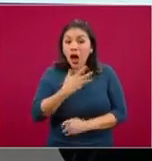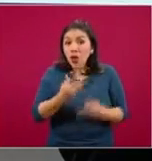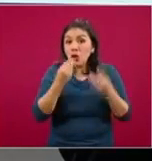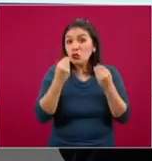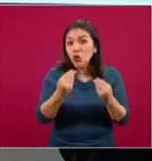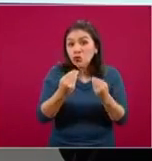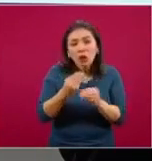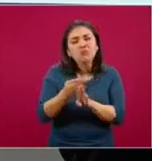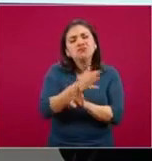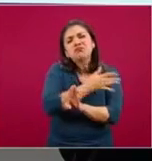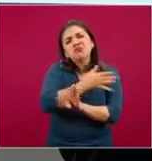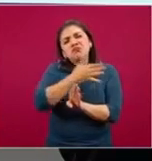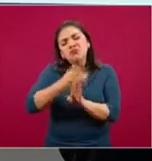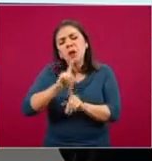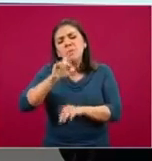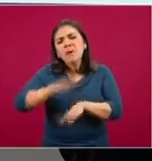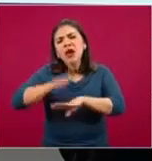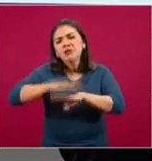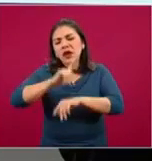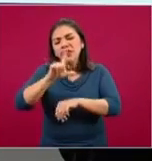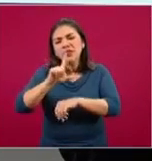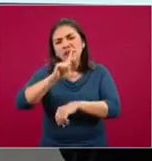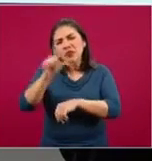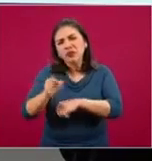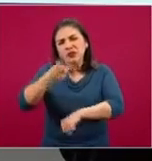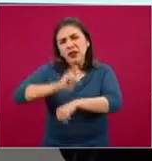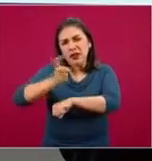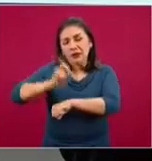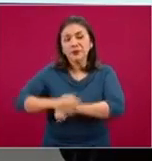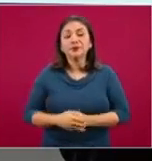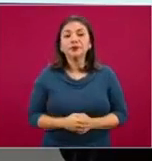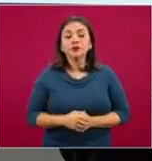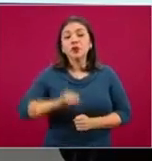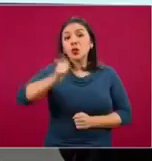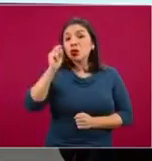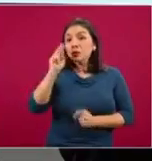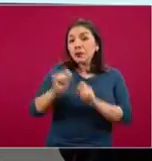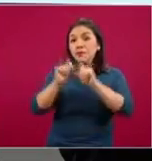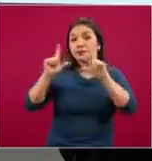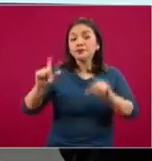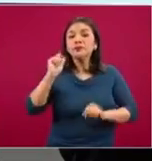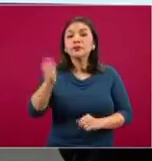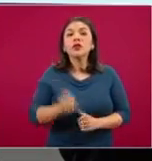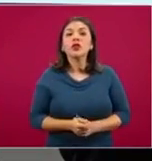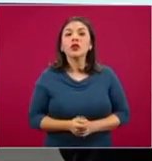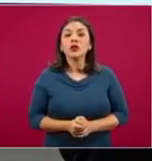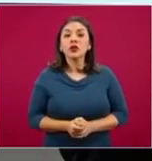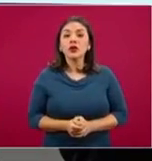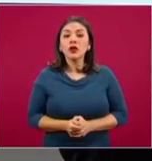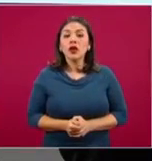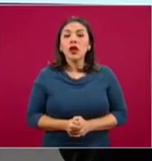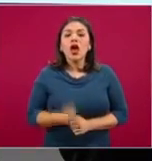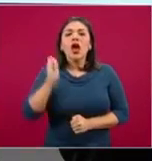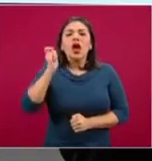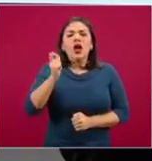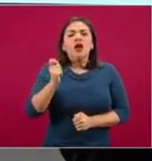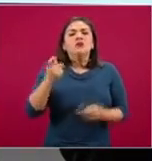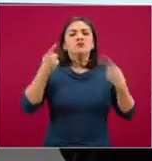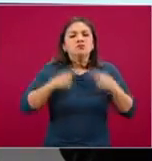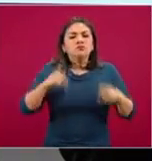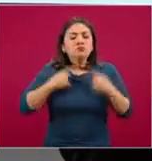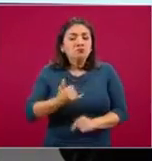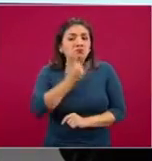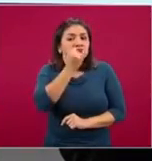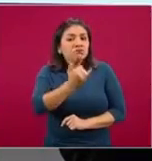días siguientes. Si vemos la siguiente diapositiva, aquí presentamos los casos estimados